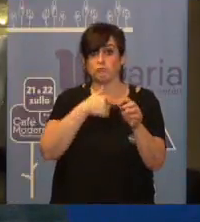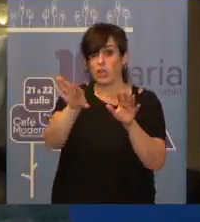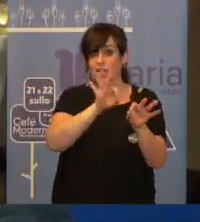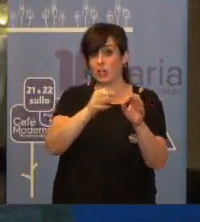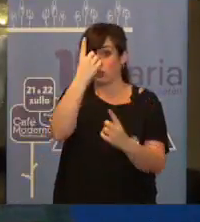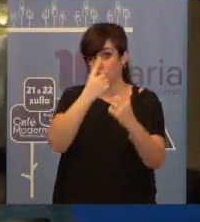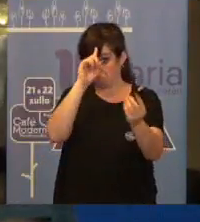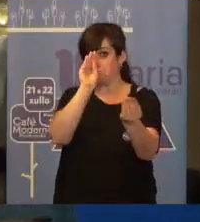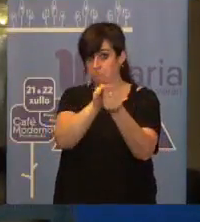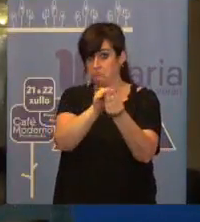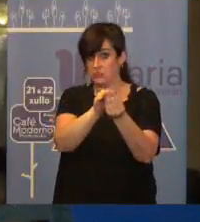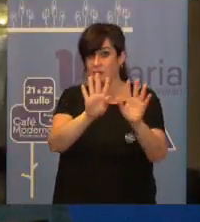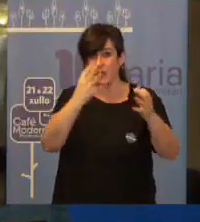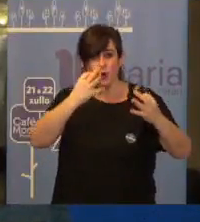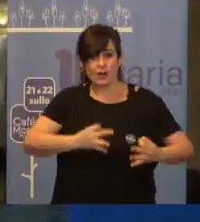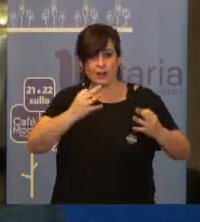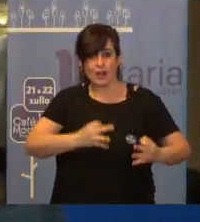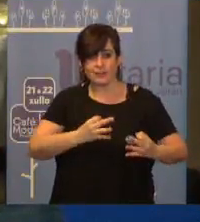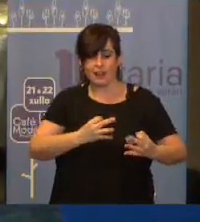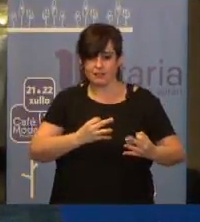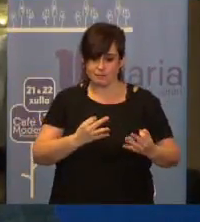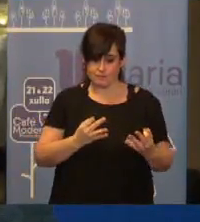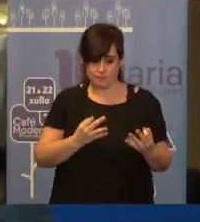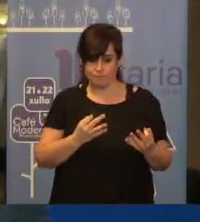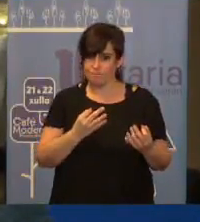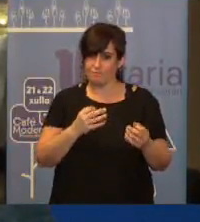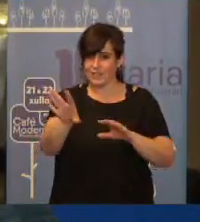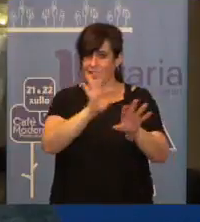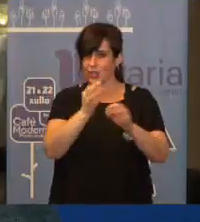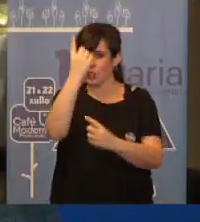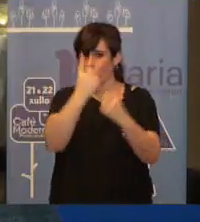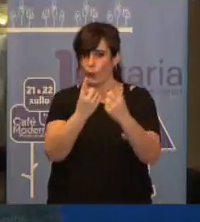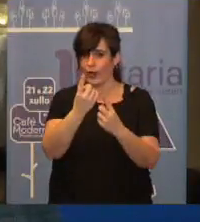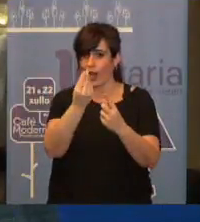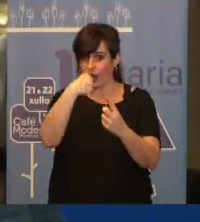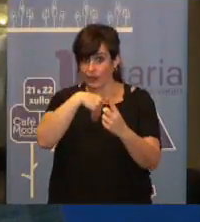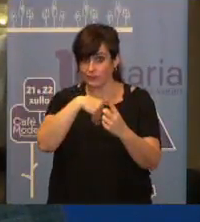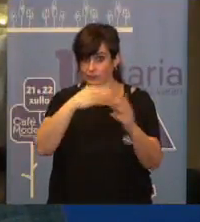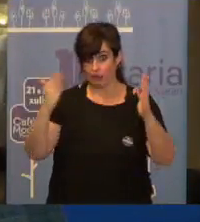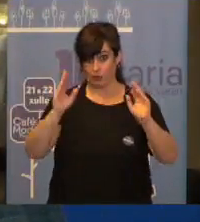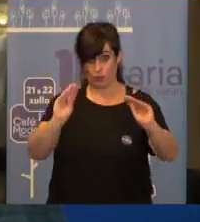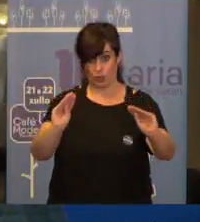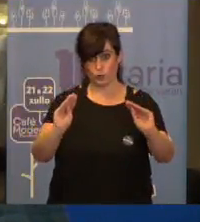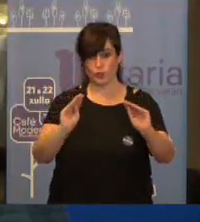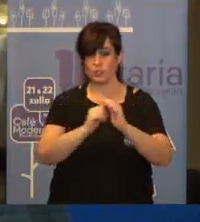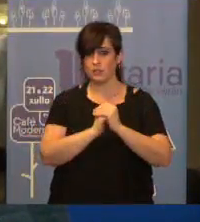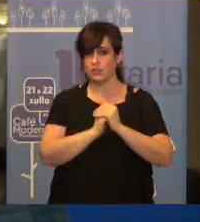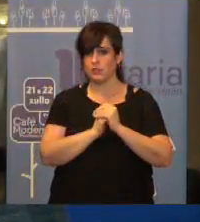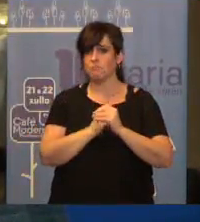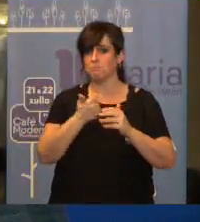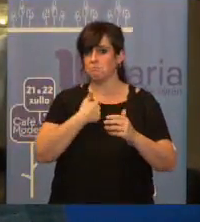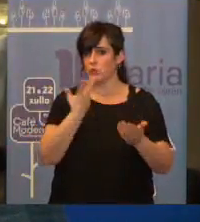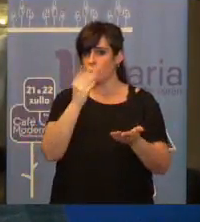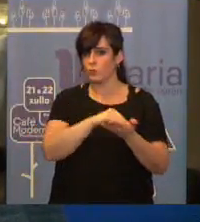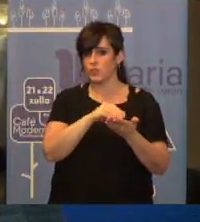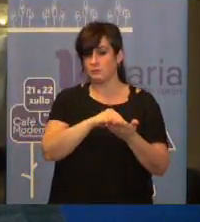realidad, basicamente, coa ausencia de algunhas decisións, en particular, eu no seu momento que publicaba artículos no País, publiquei